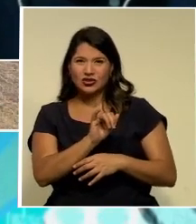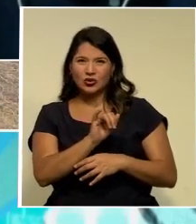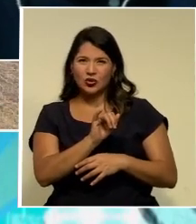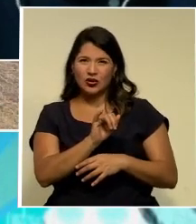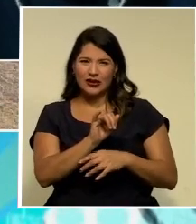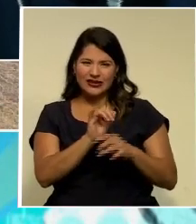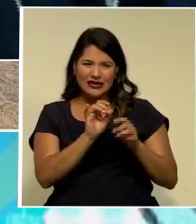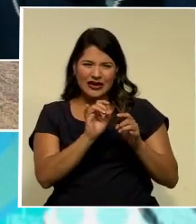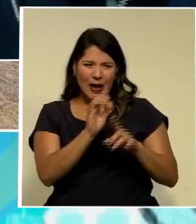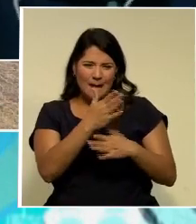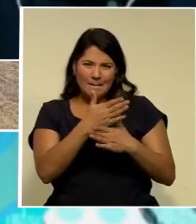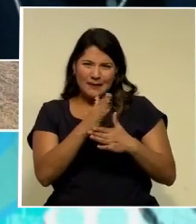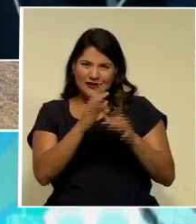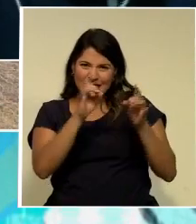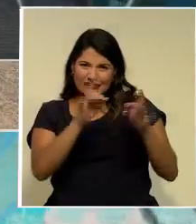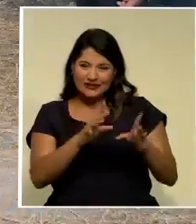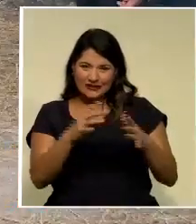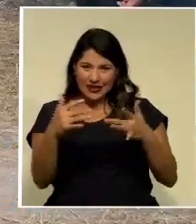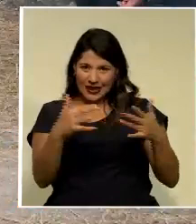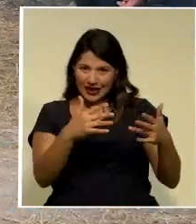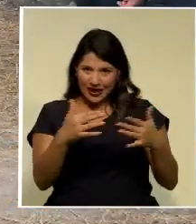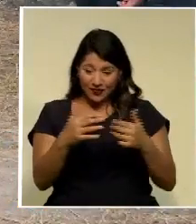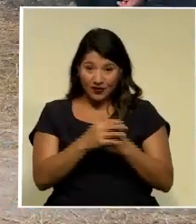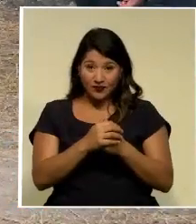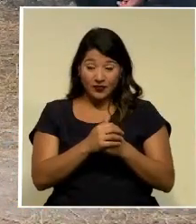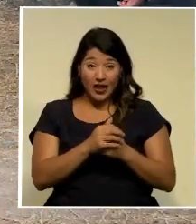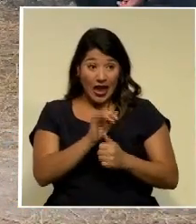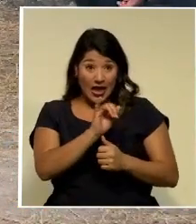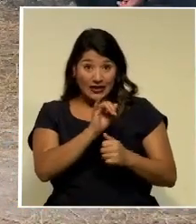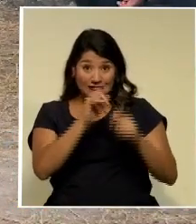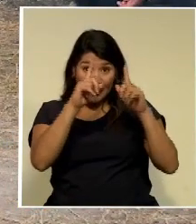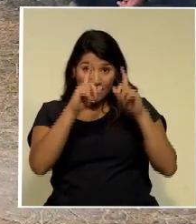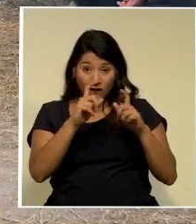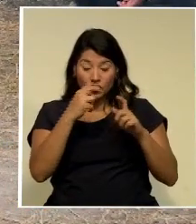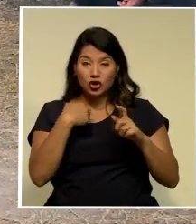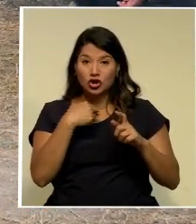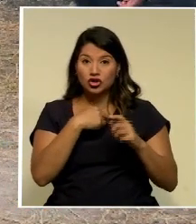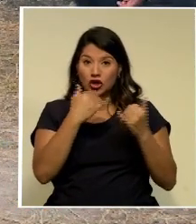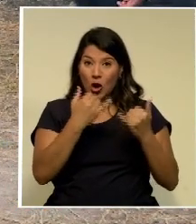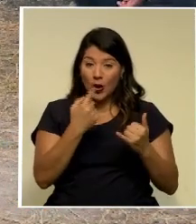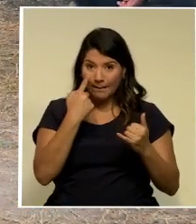la guerra. En este caso, la foto esta que estamos viendo,